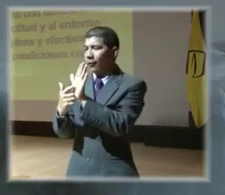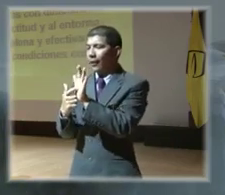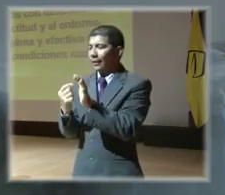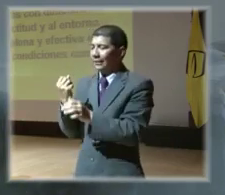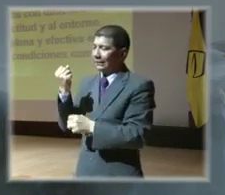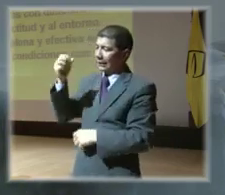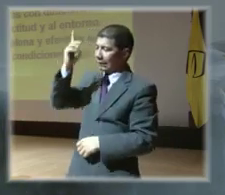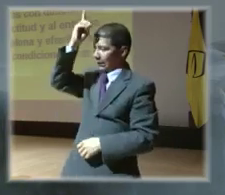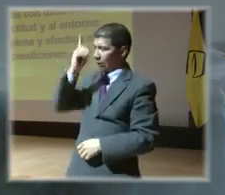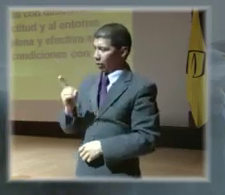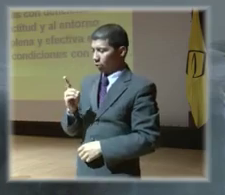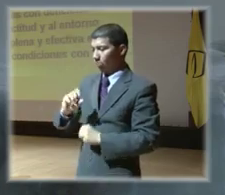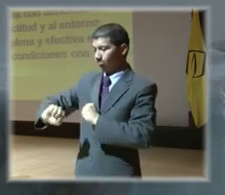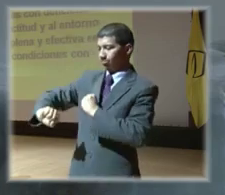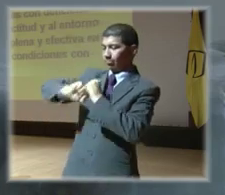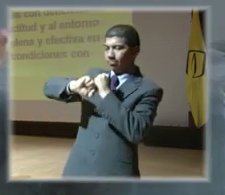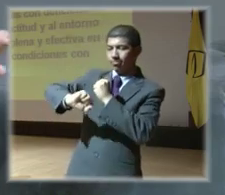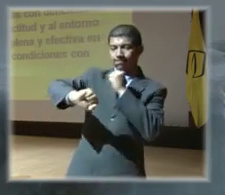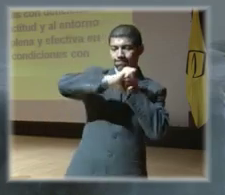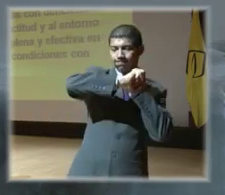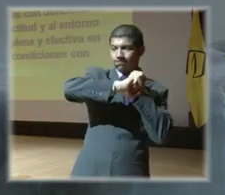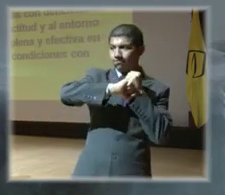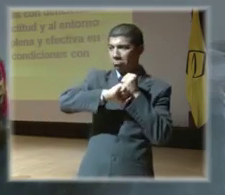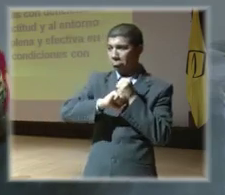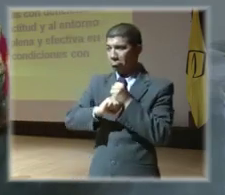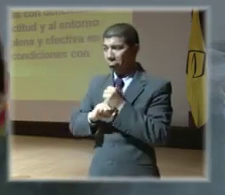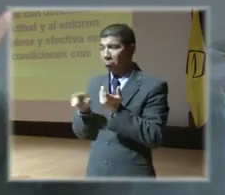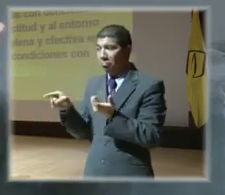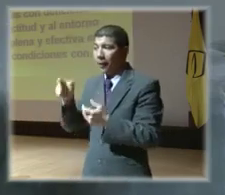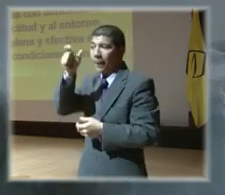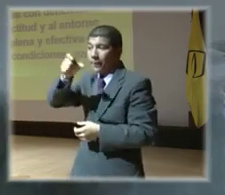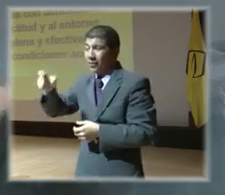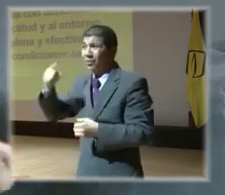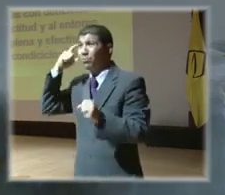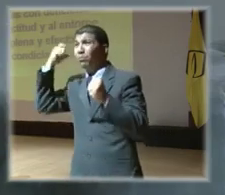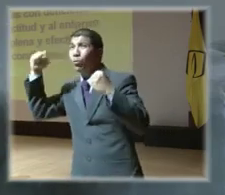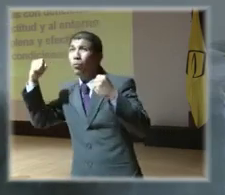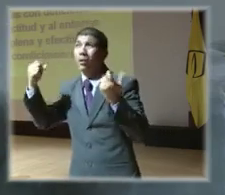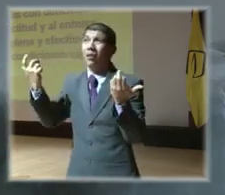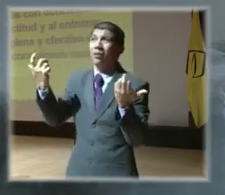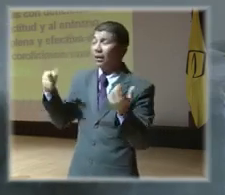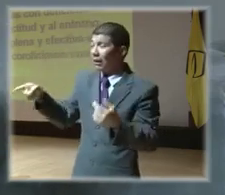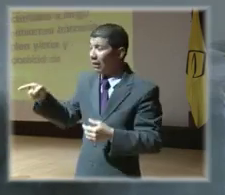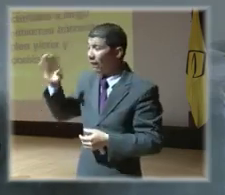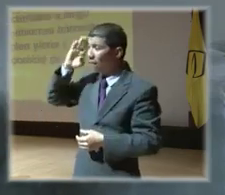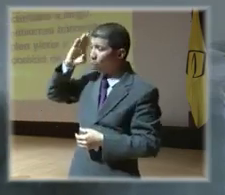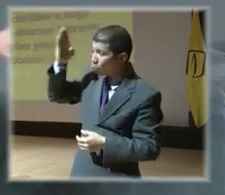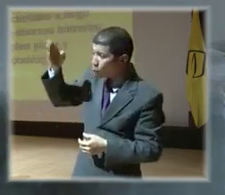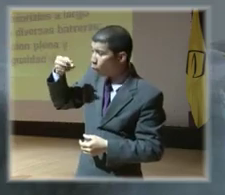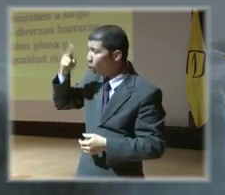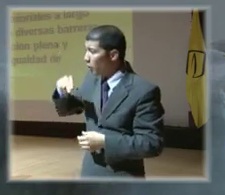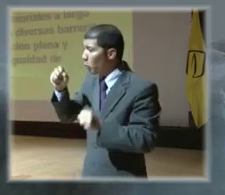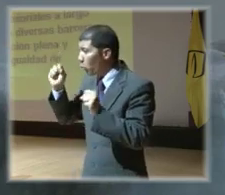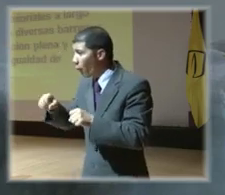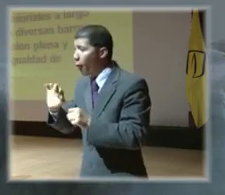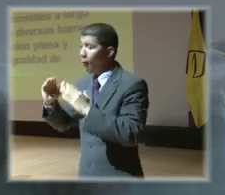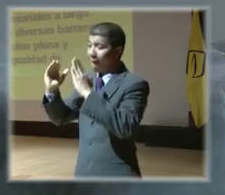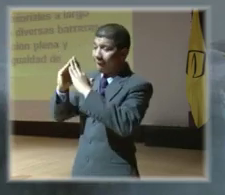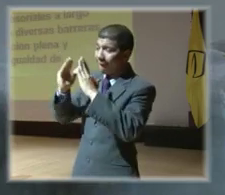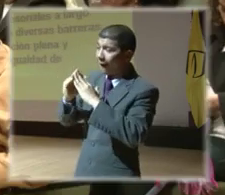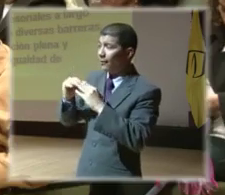esas preocupaciones o no? ¿Y cómo responde a esas preocupaciones de las familias? Entonces, Patricia, quisiera